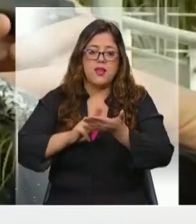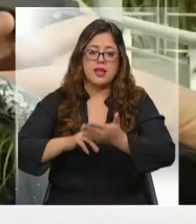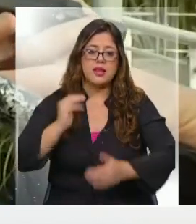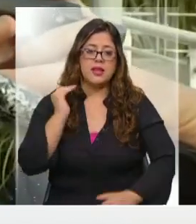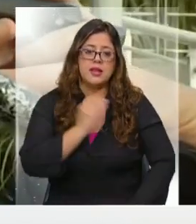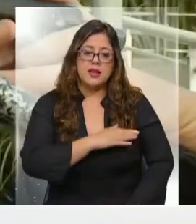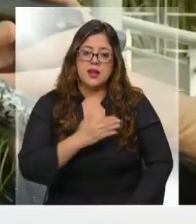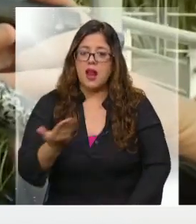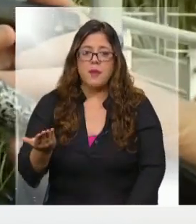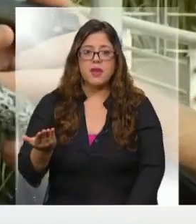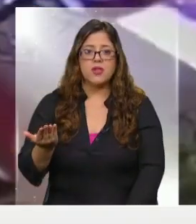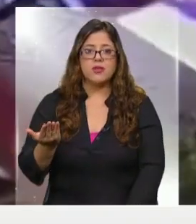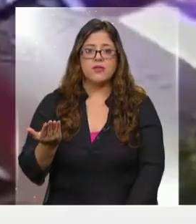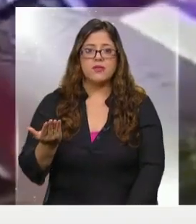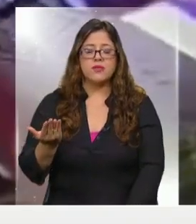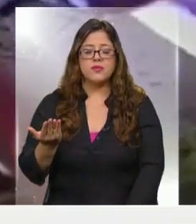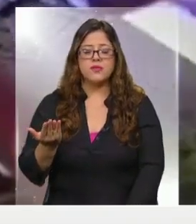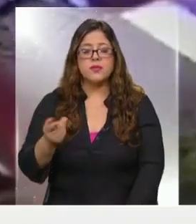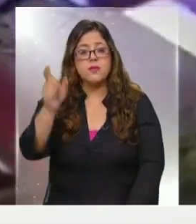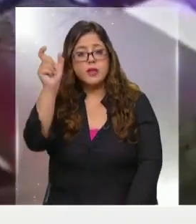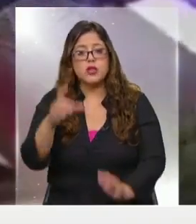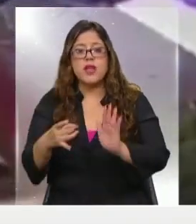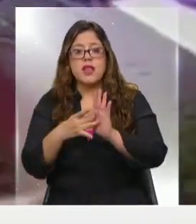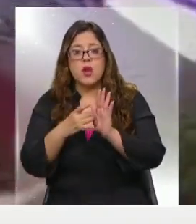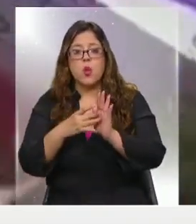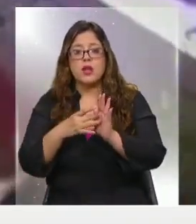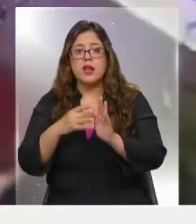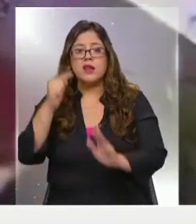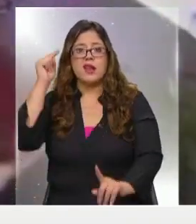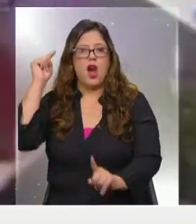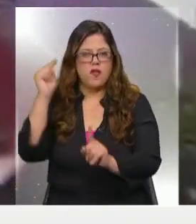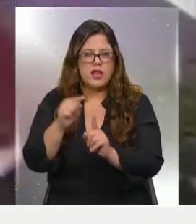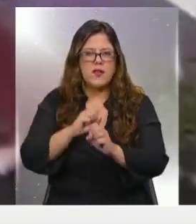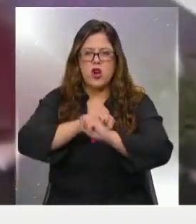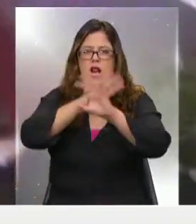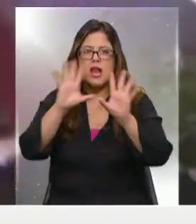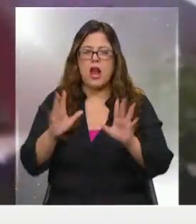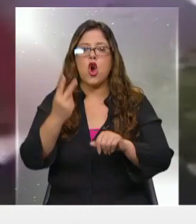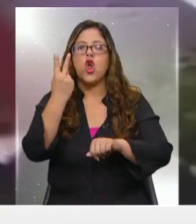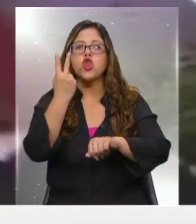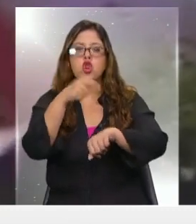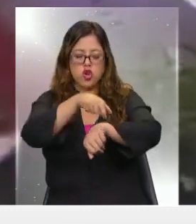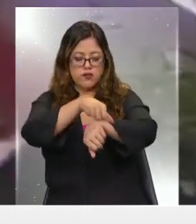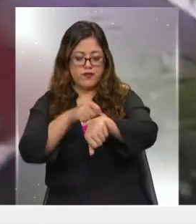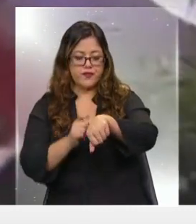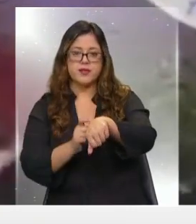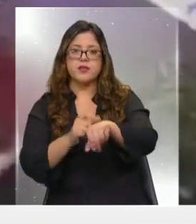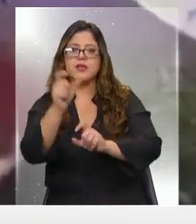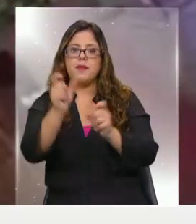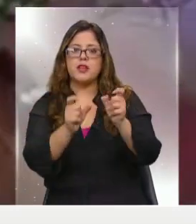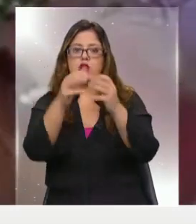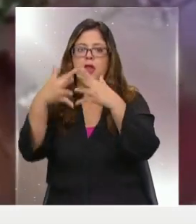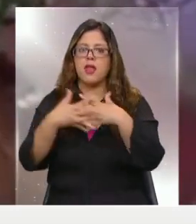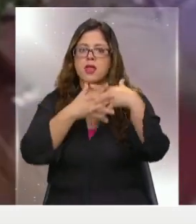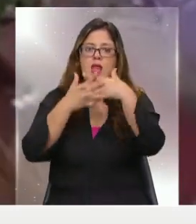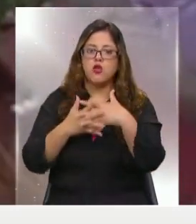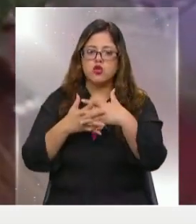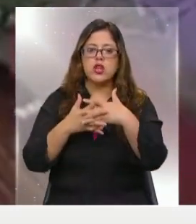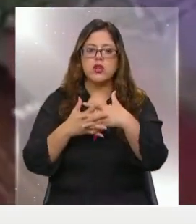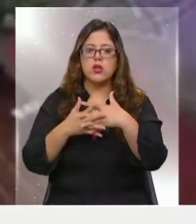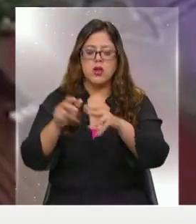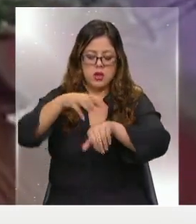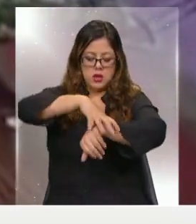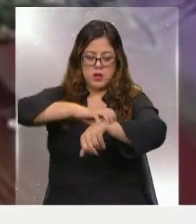como suele suceder en todo esto. El delincuente tenía claro su objetivo. Iba por los dos relojes de ambos extranjeros, que no dudaron